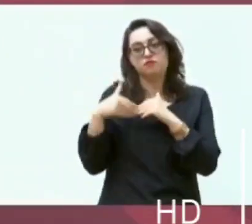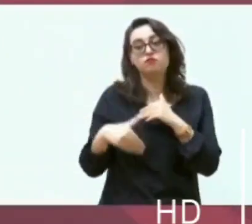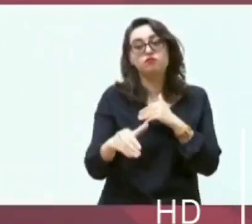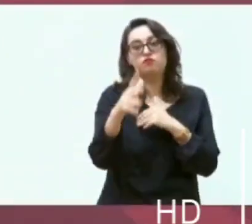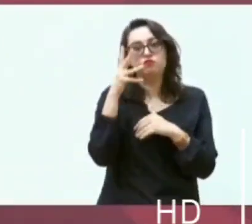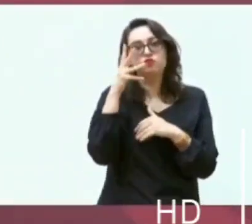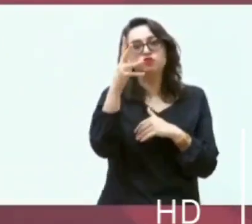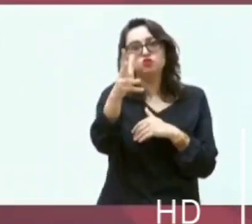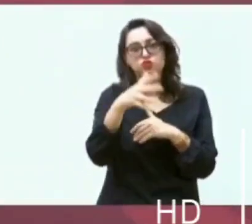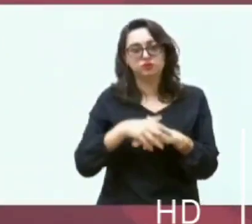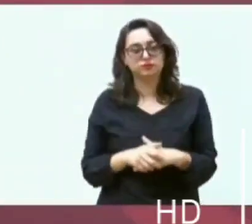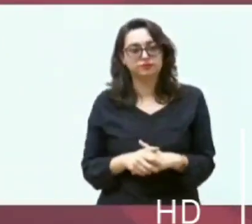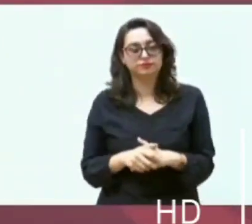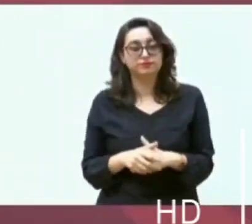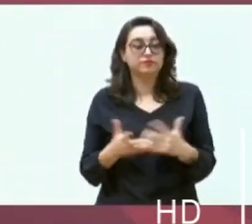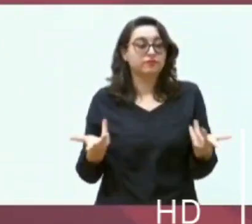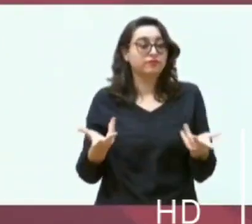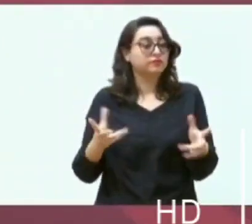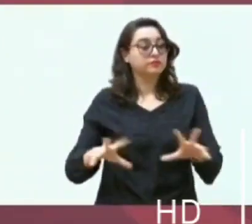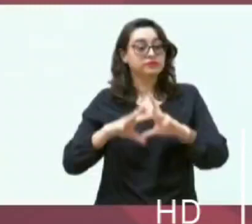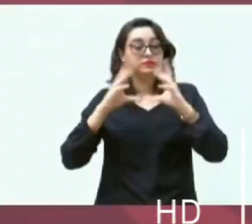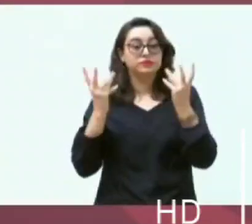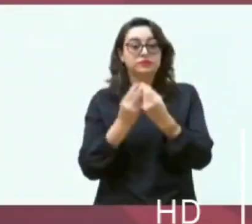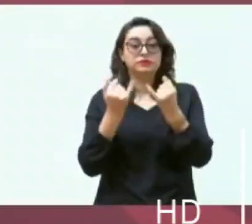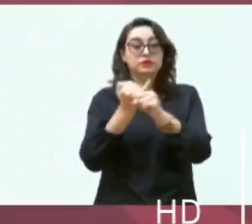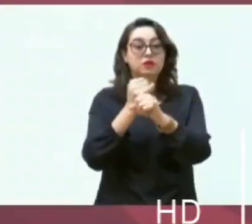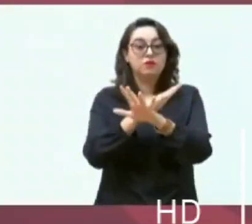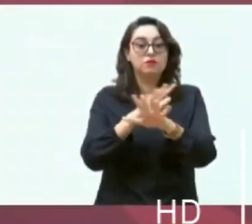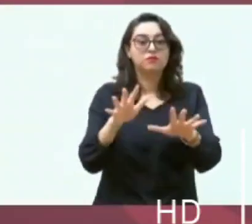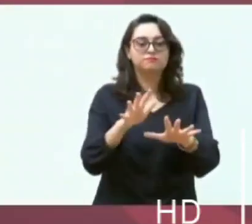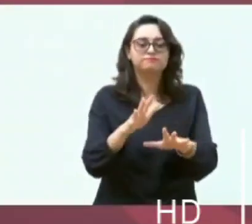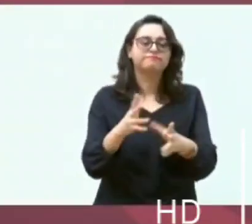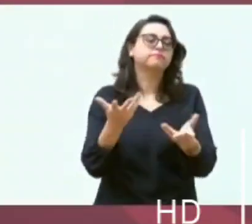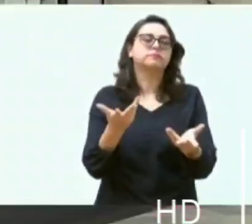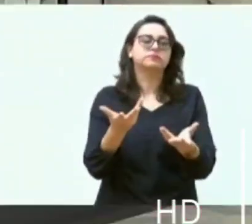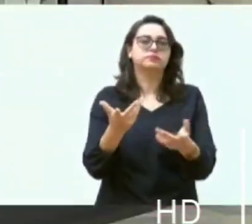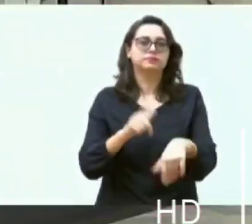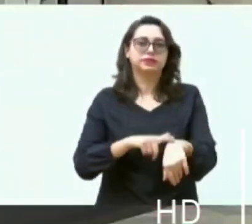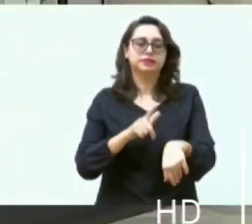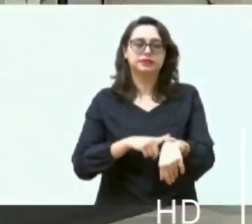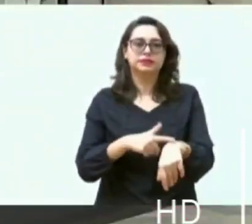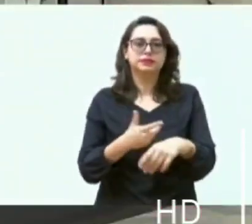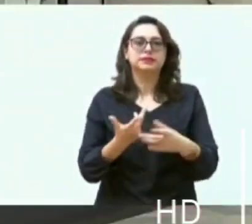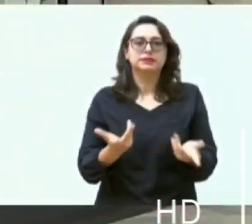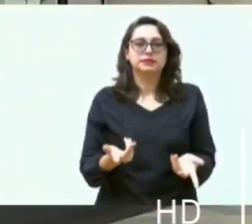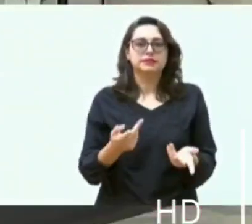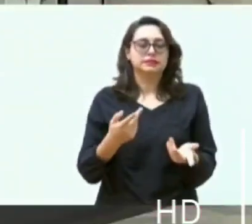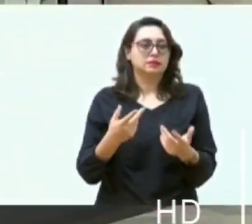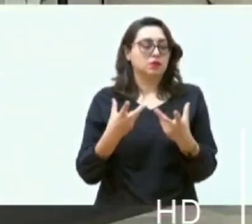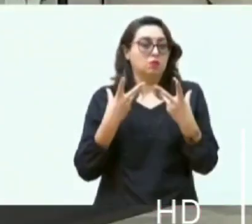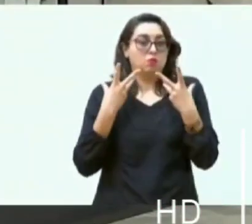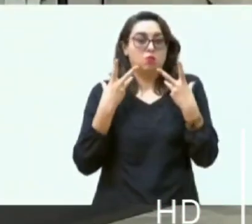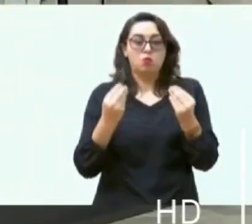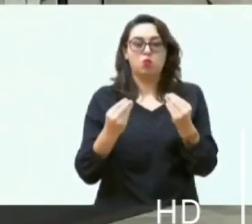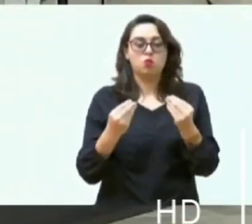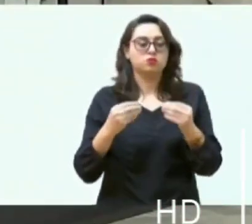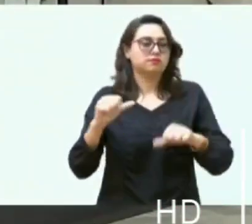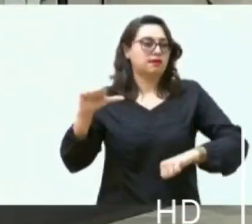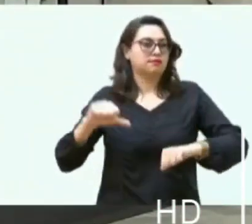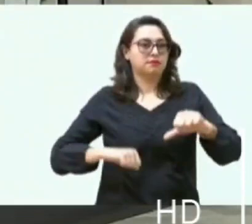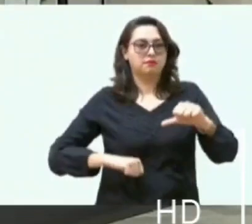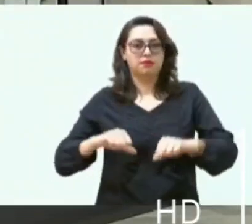No puedo mencionar todo, pero se ha realizado bastante, muchas